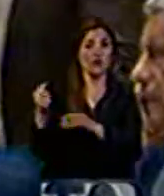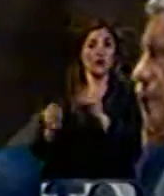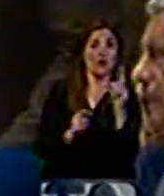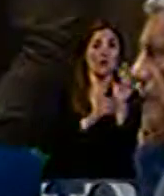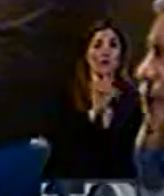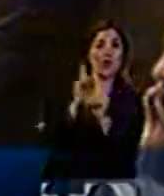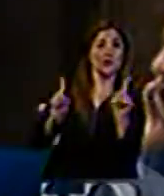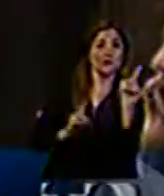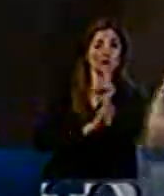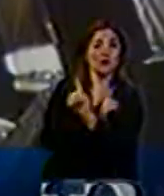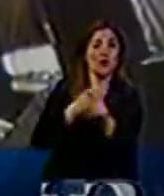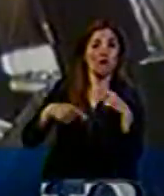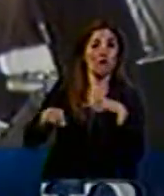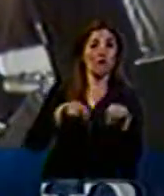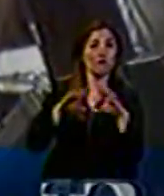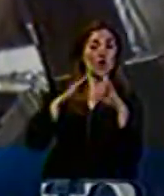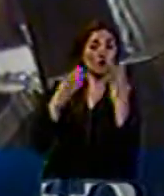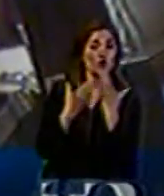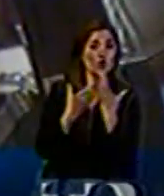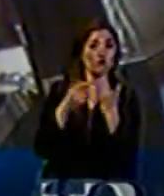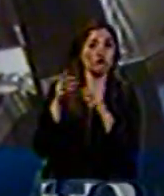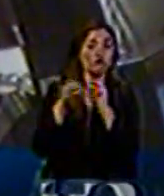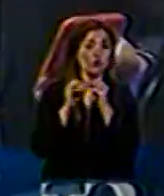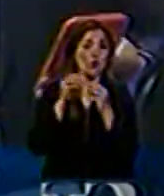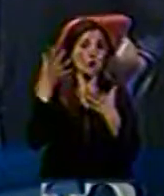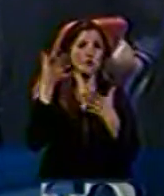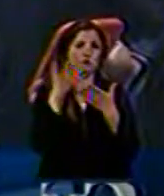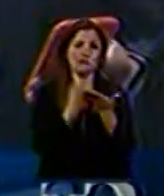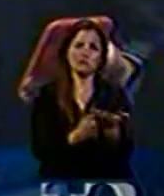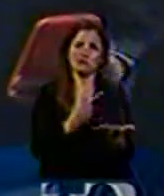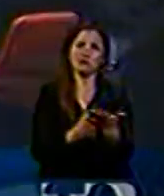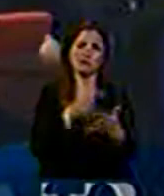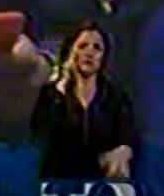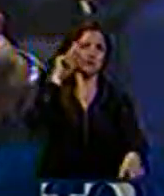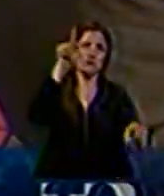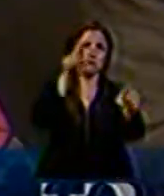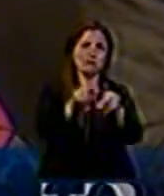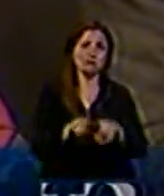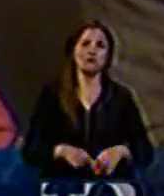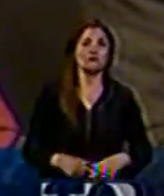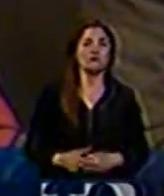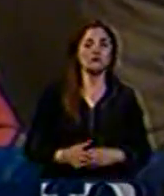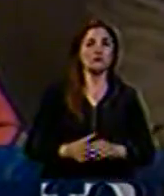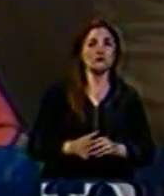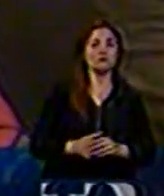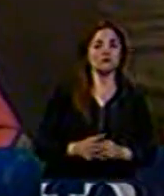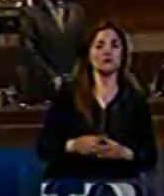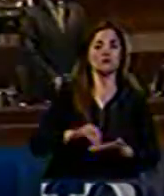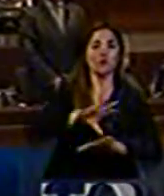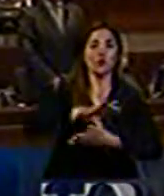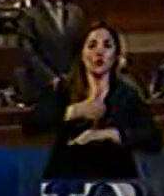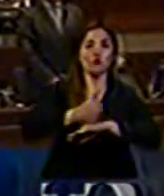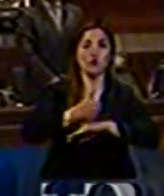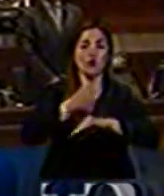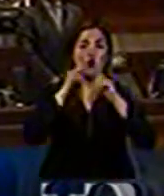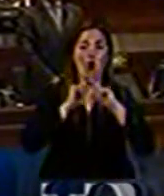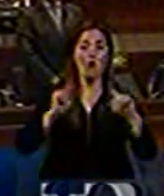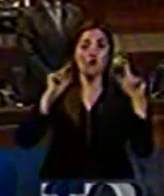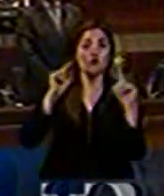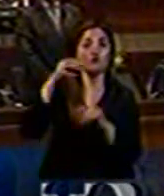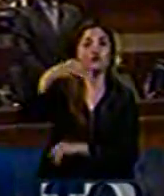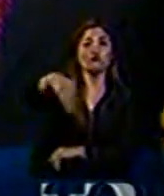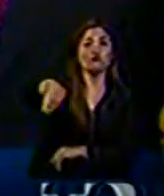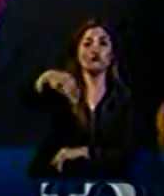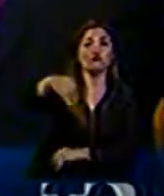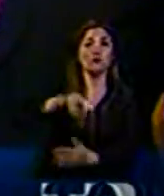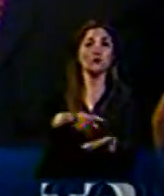de las bancadas solicitaron que se trate el tema en una sesión para llegar a un acuerdo y la presidenta de la Asamblea los convocó para este